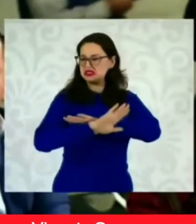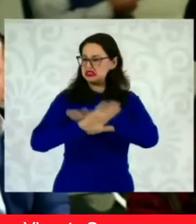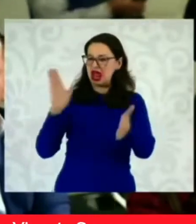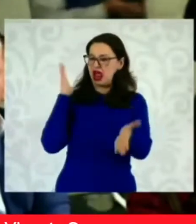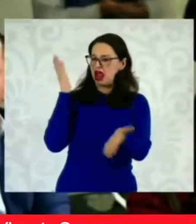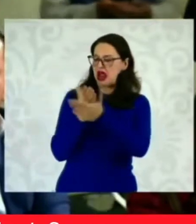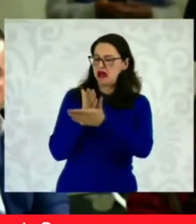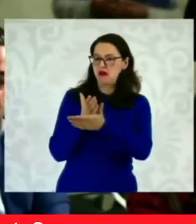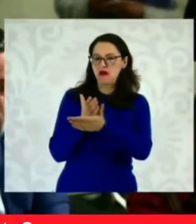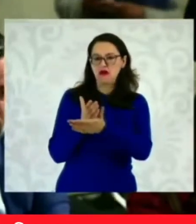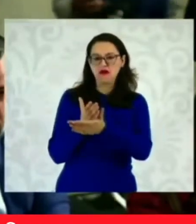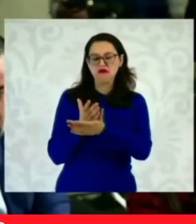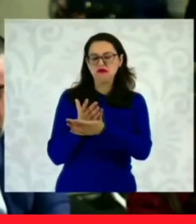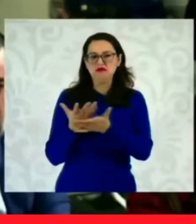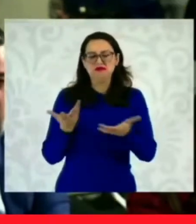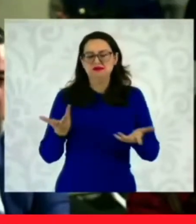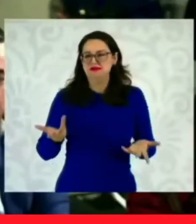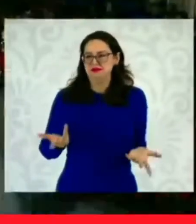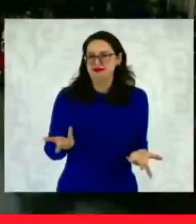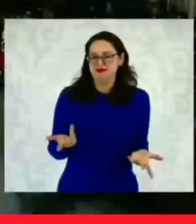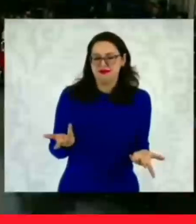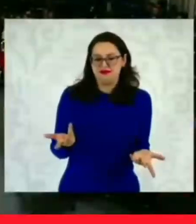millones de mexicanos y mexicanas.